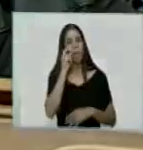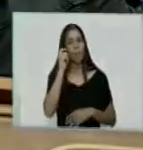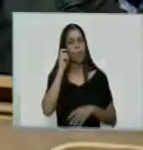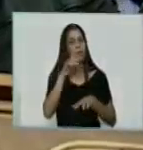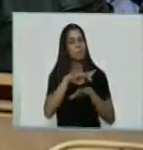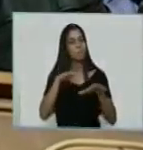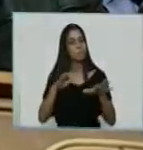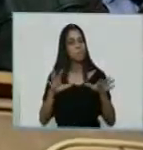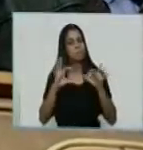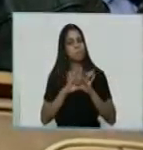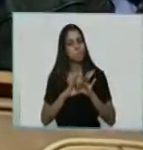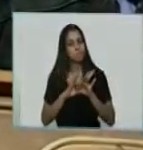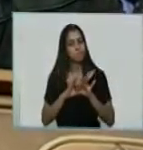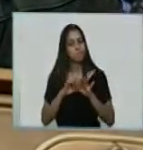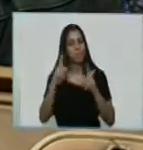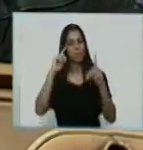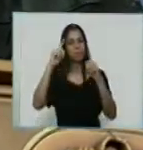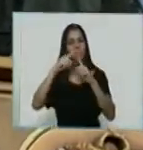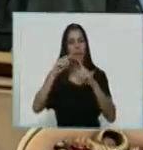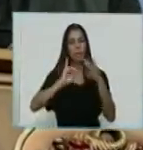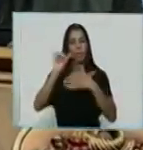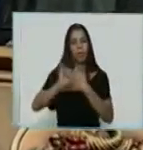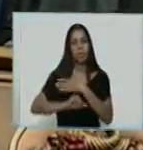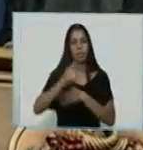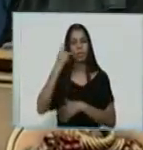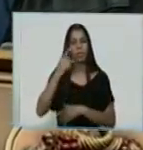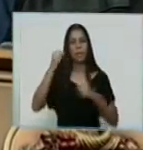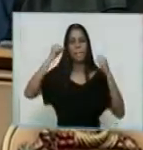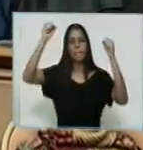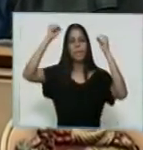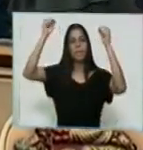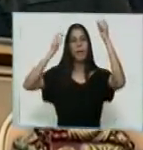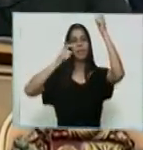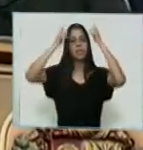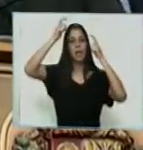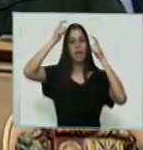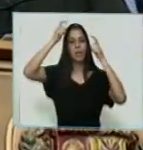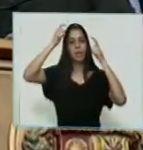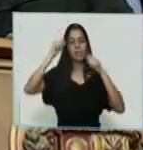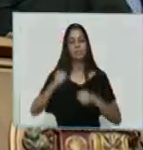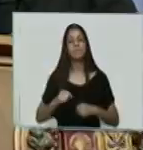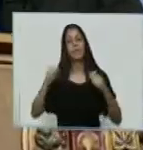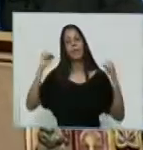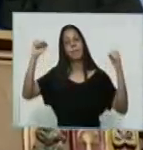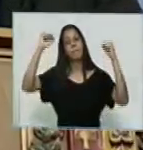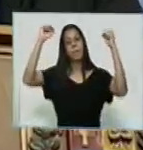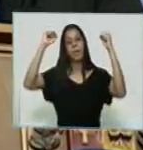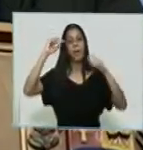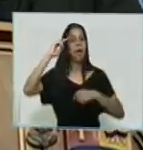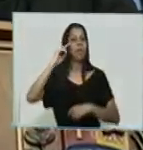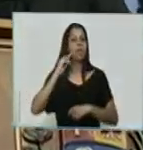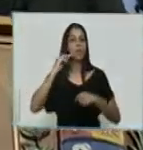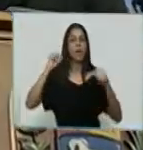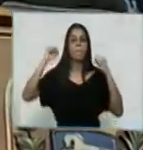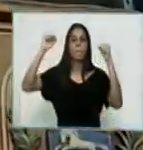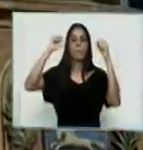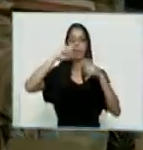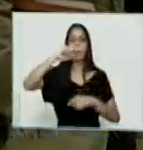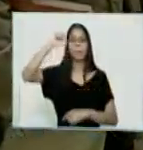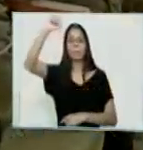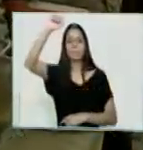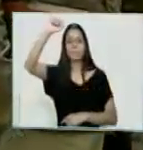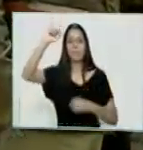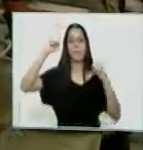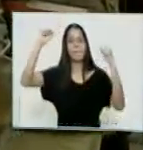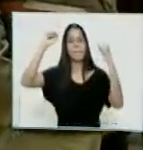en función de nuestro proyecto político. ¡Que viva el comandante Chávez! ¡Que viva Bolívar! ¡Que viva Maduro! ¡Que